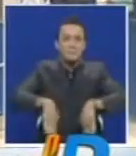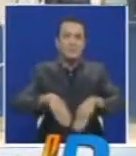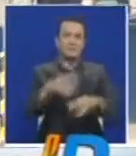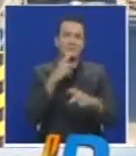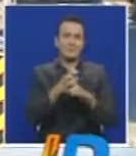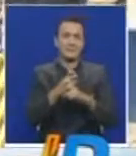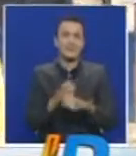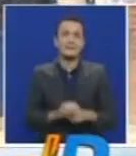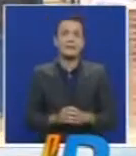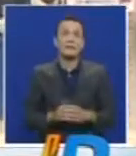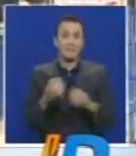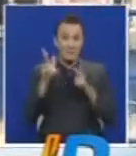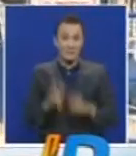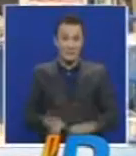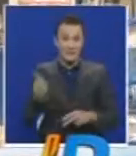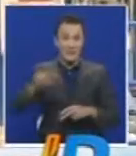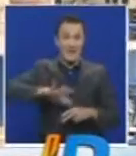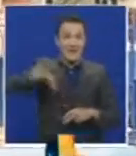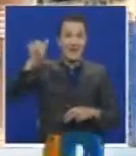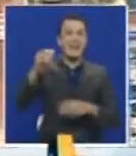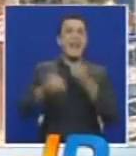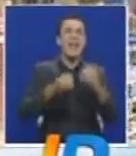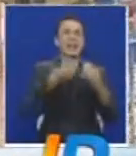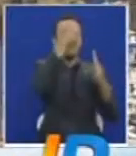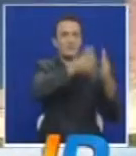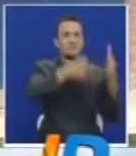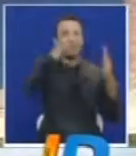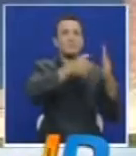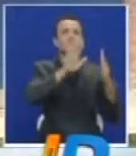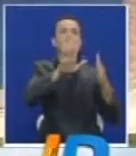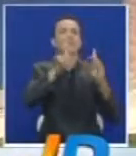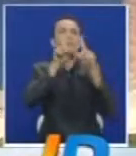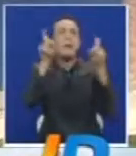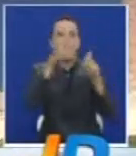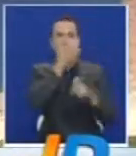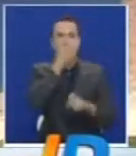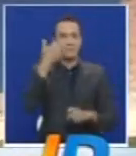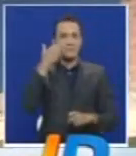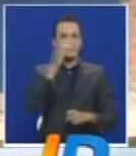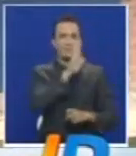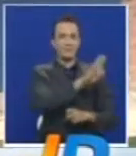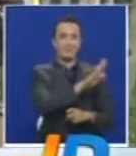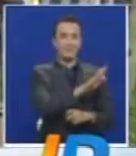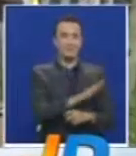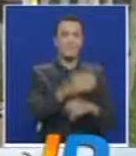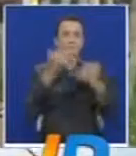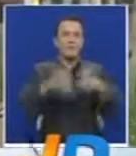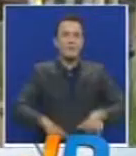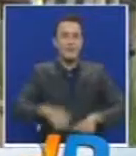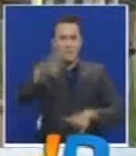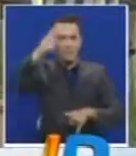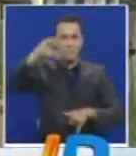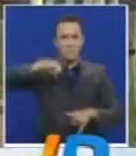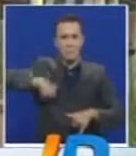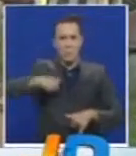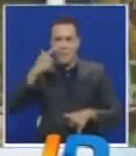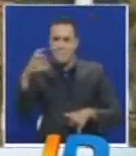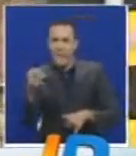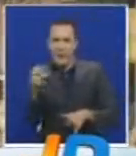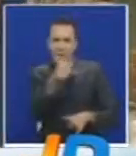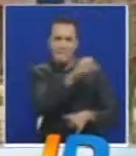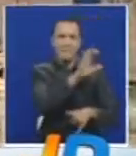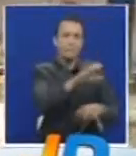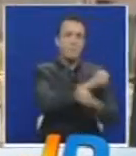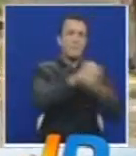Los asaltantes dejaron grafitis alusivos a la guerrilla de las FARC. Una vez perpetrado el robo, las autoridades encontraron más explosivos que